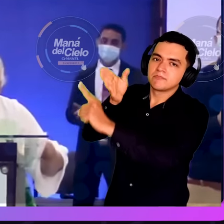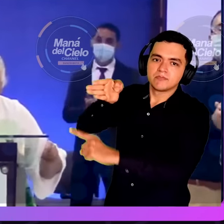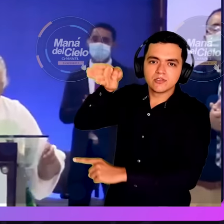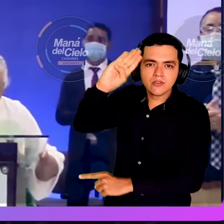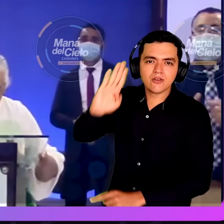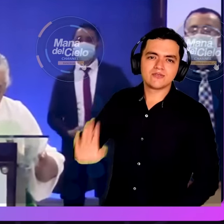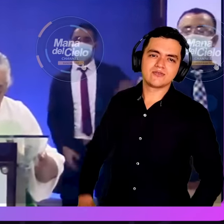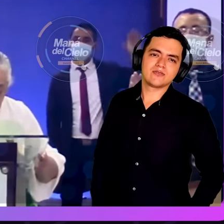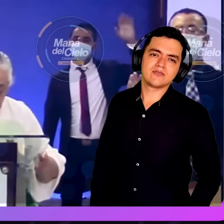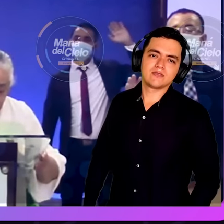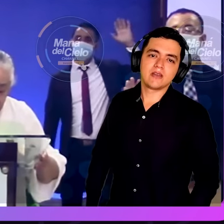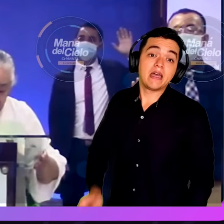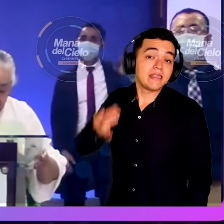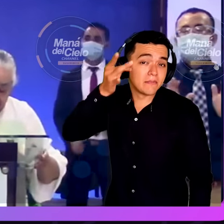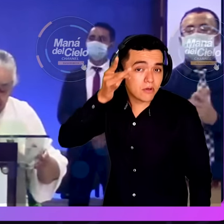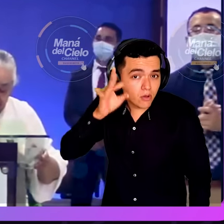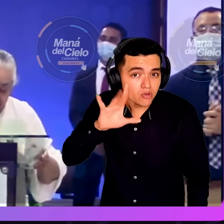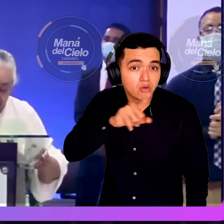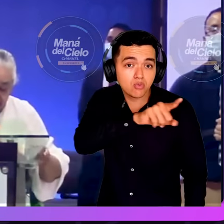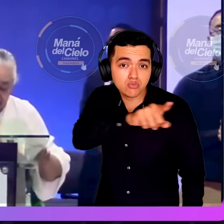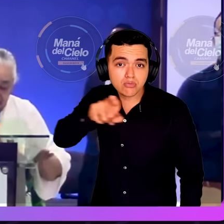Digamos gloria a Dios.